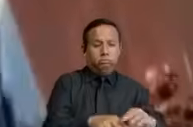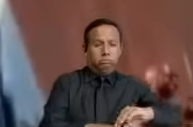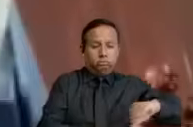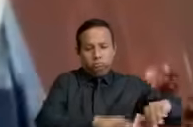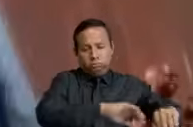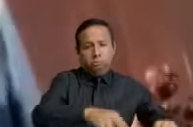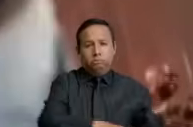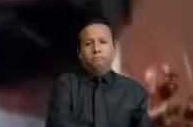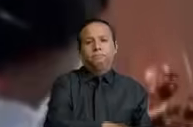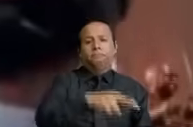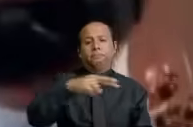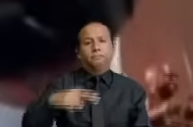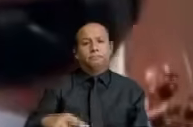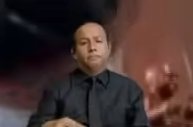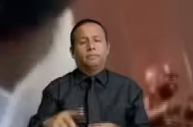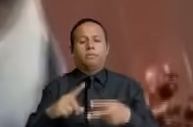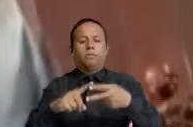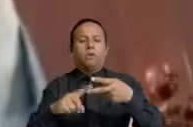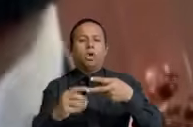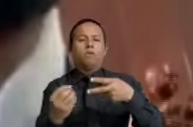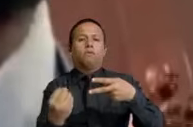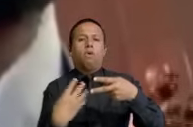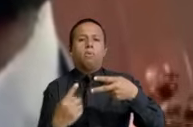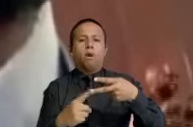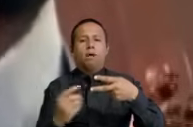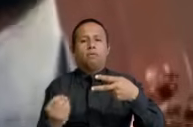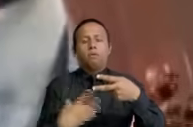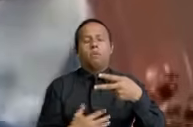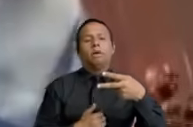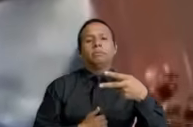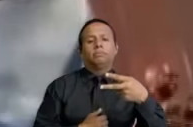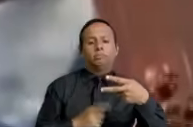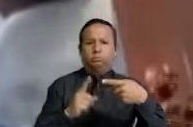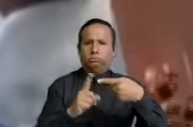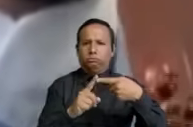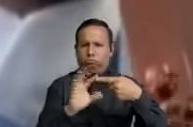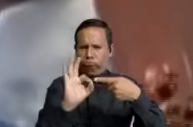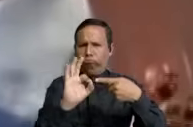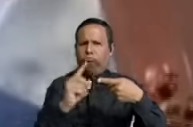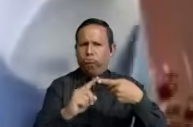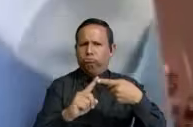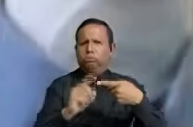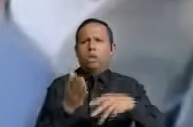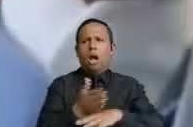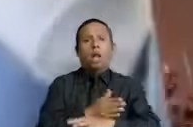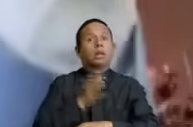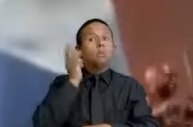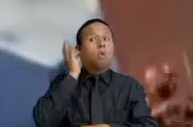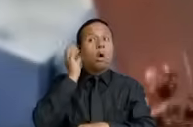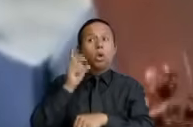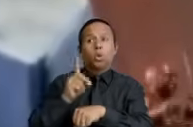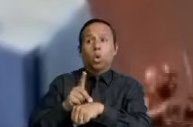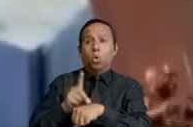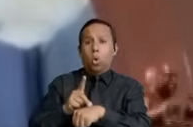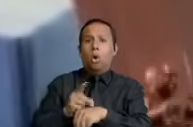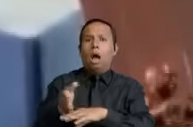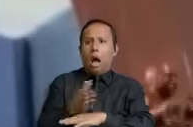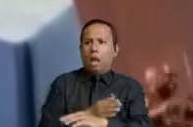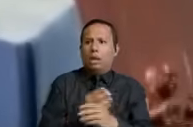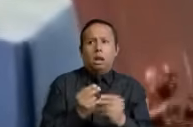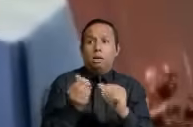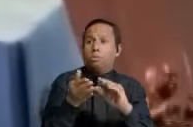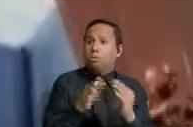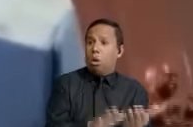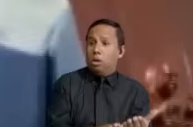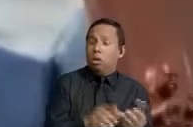informes un preliminar totalmente legal realizado por una médico legal dentro de las 24